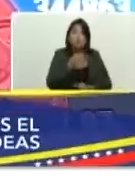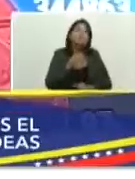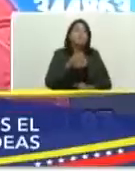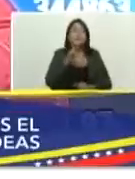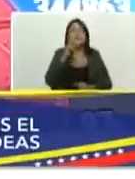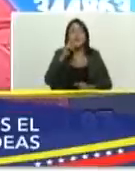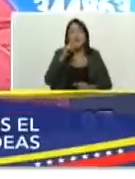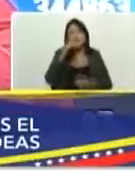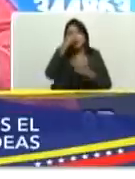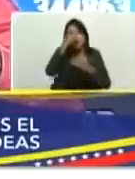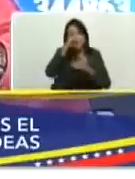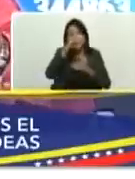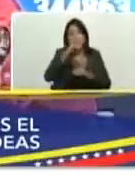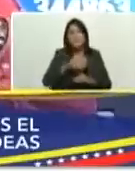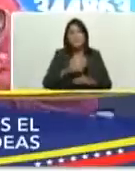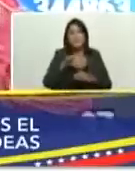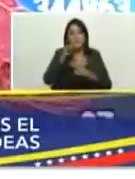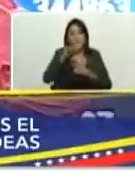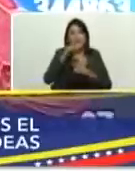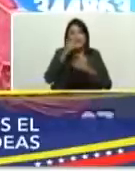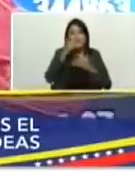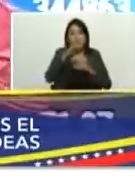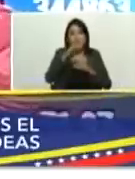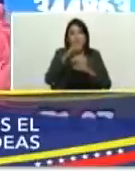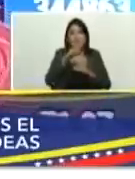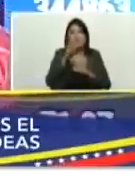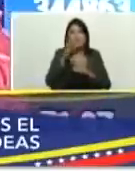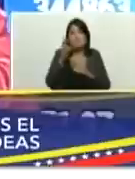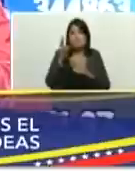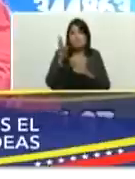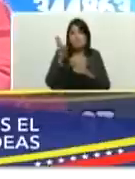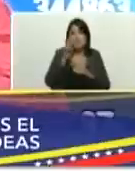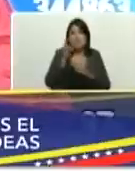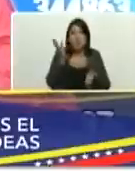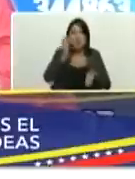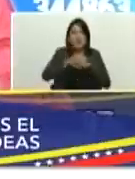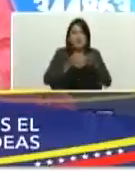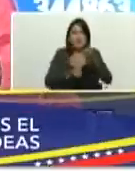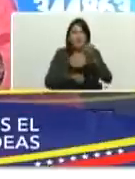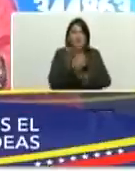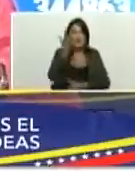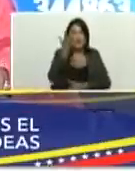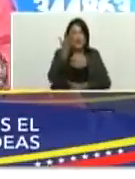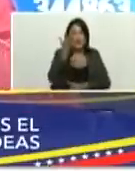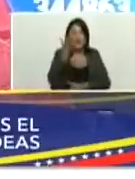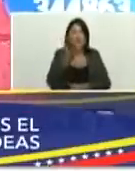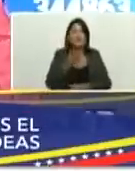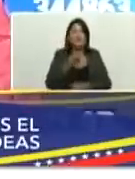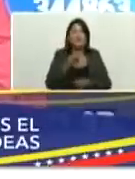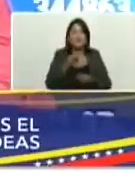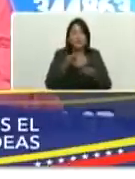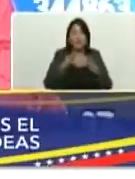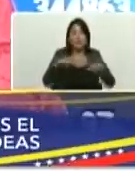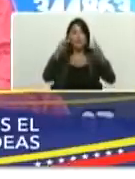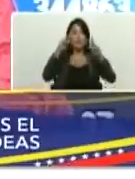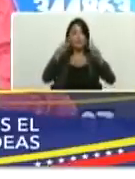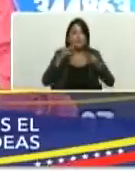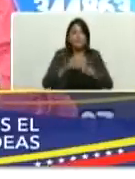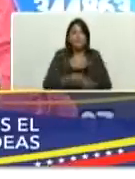pudiéramos caracterizarlo como el periodo de la refundación de la patria, la refundación